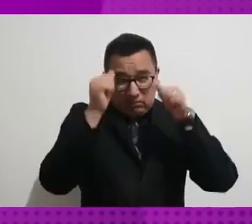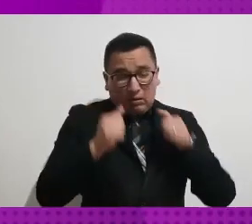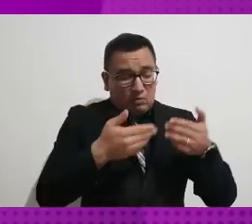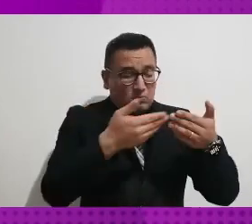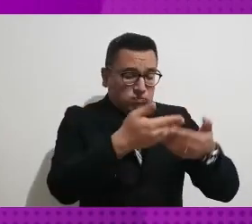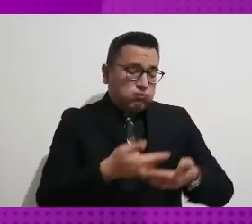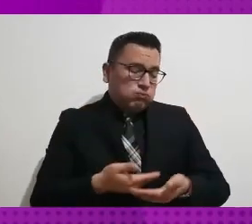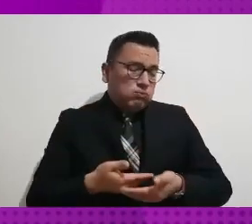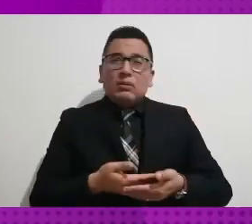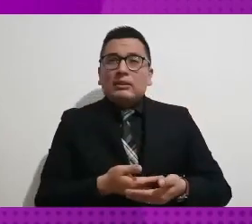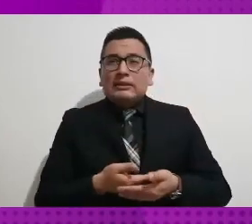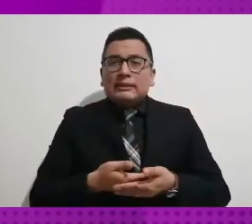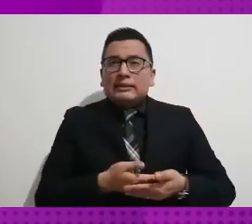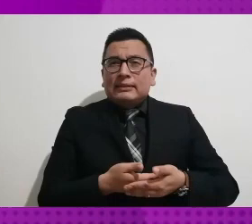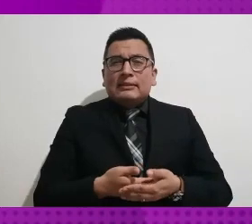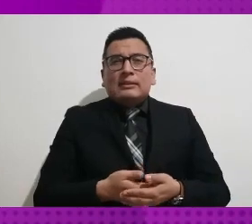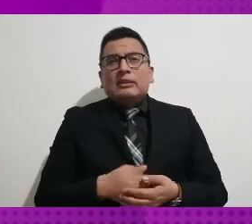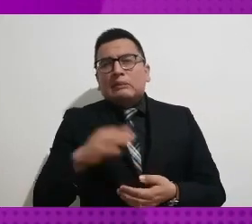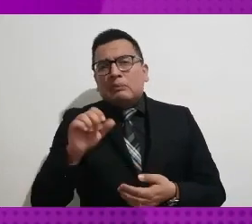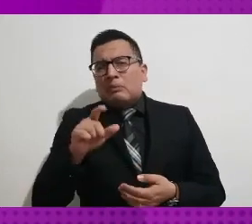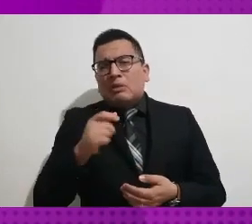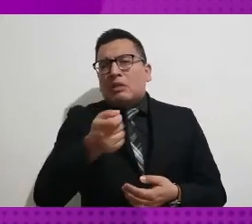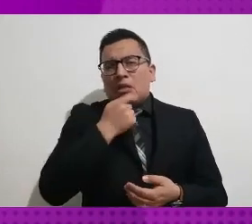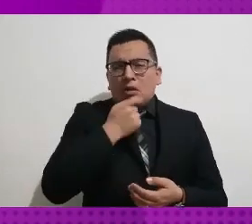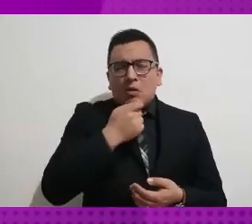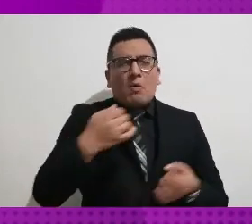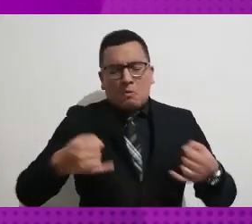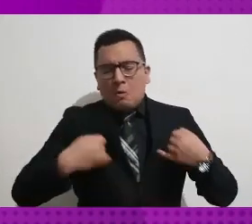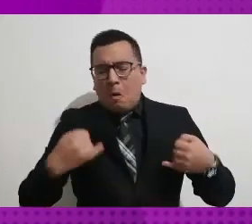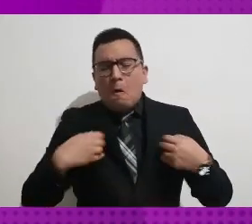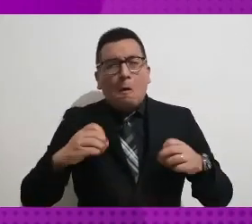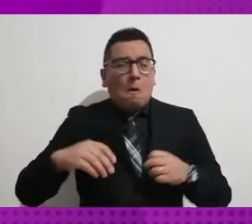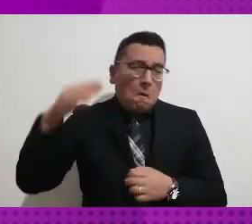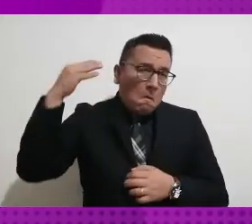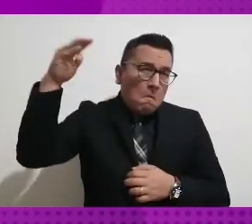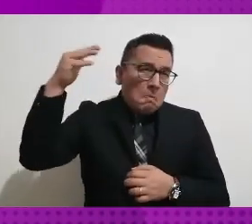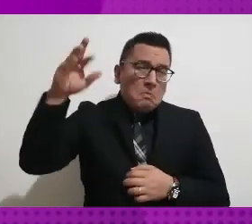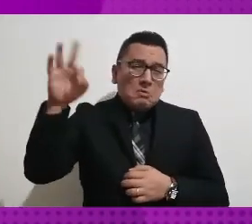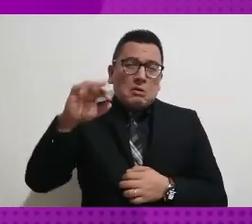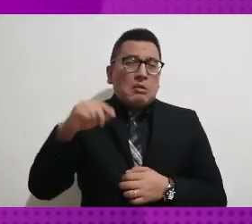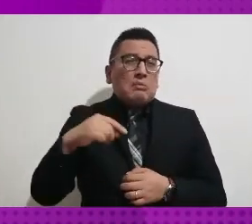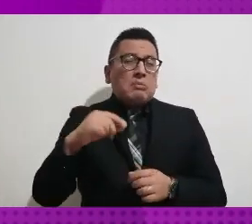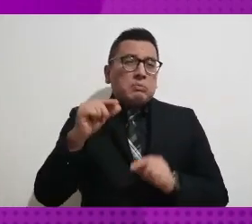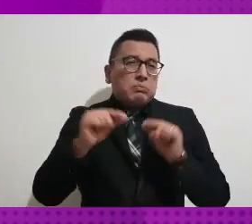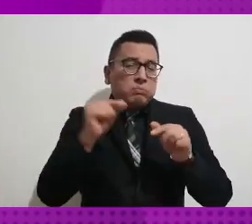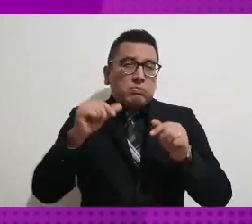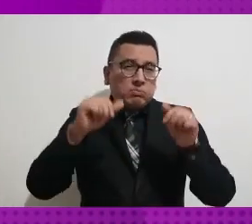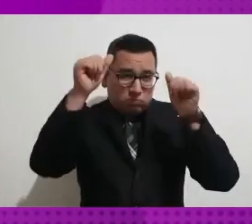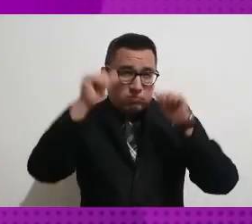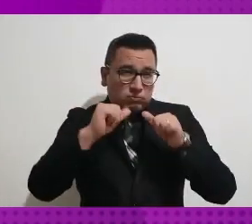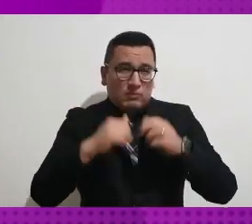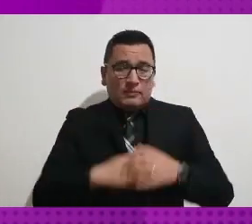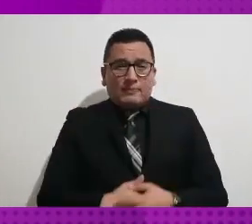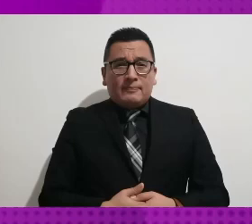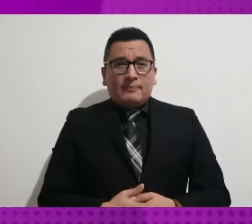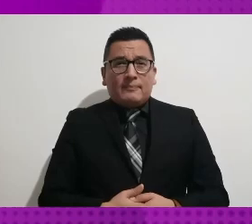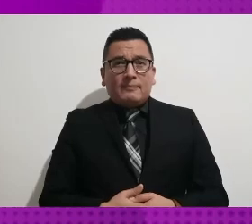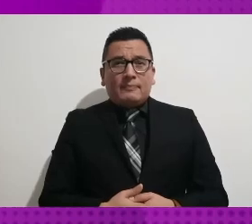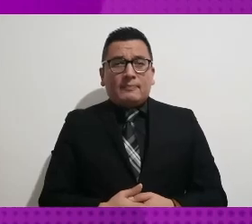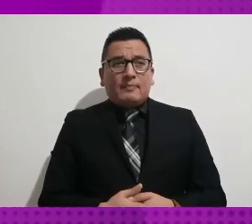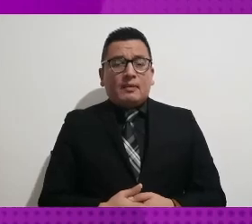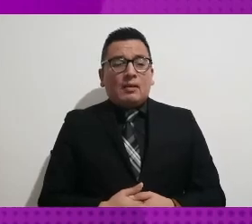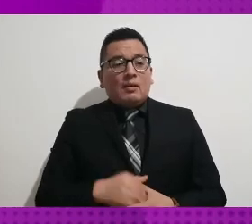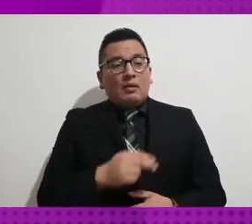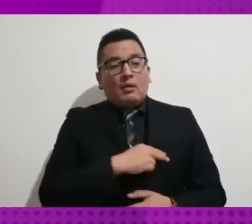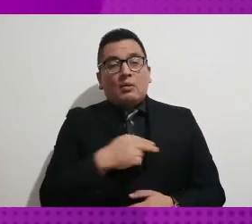visual, niños, jóvenes y personas adultas que por alguna enfermedad pierden la visión. Lo primero